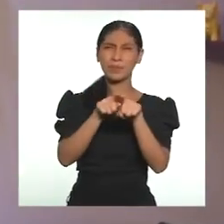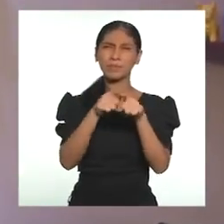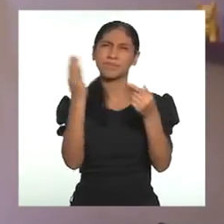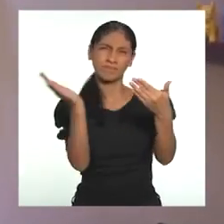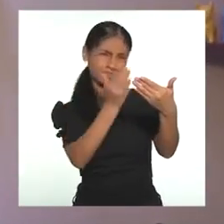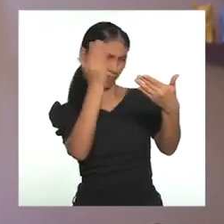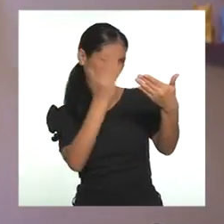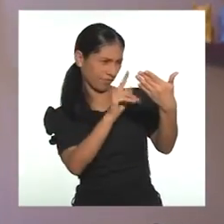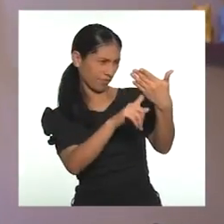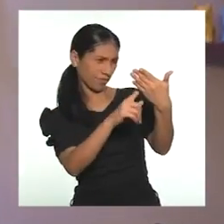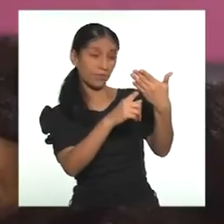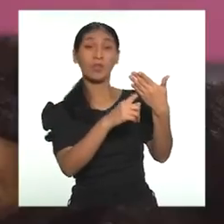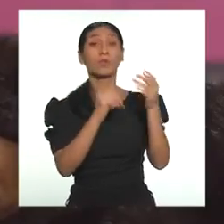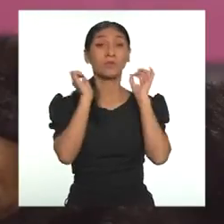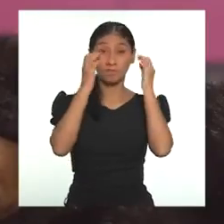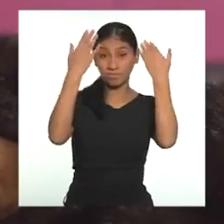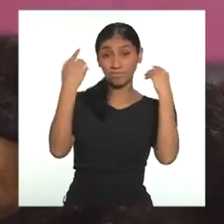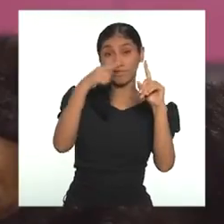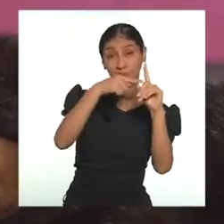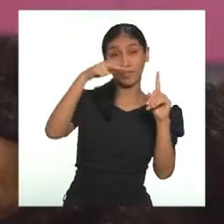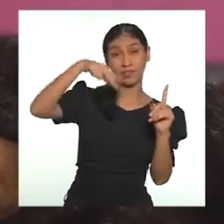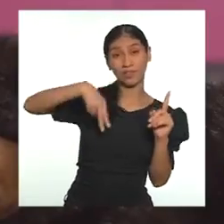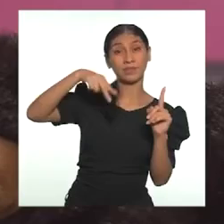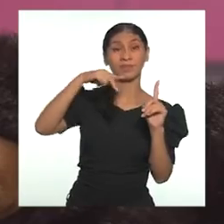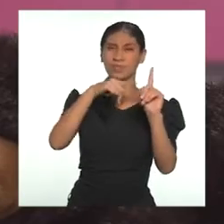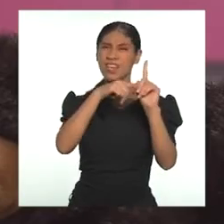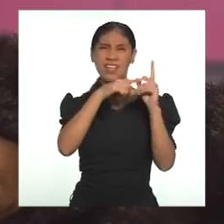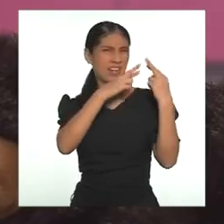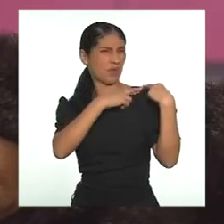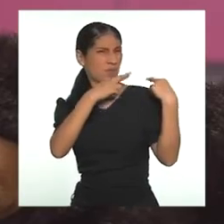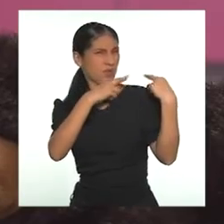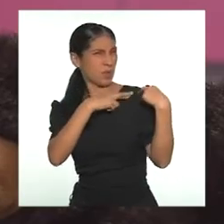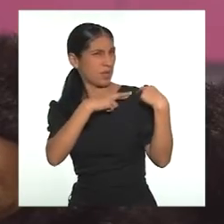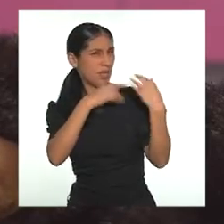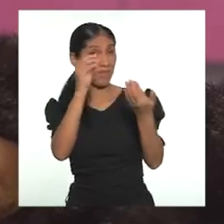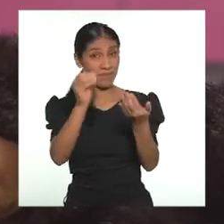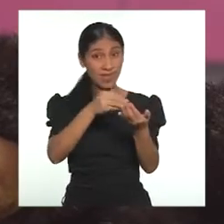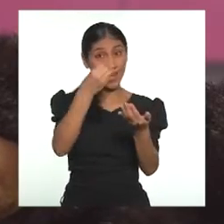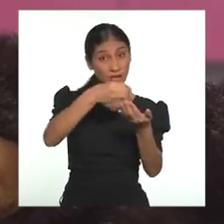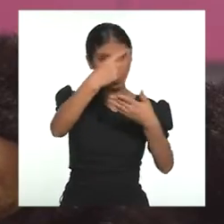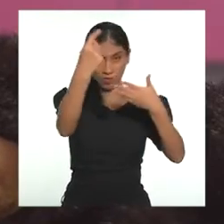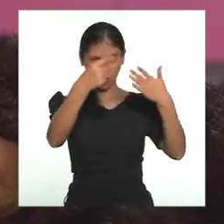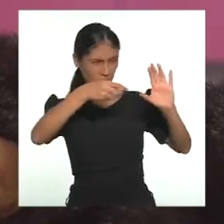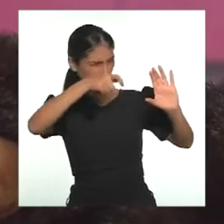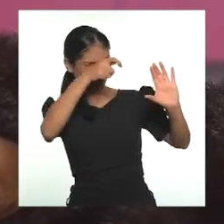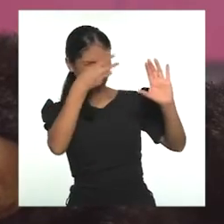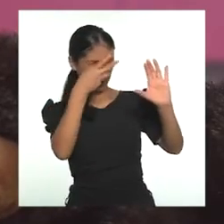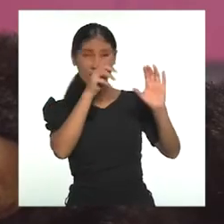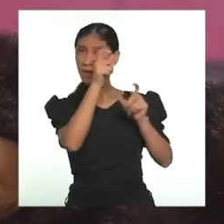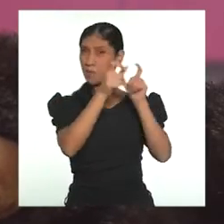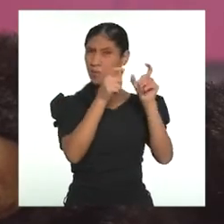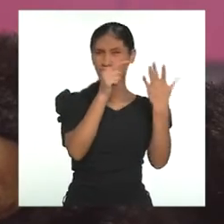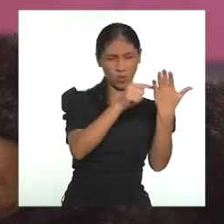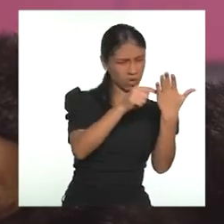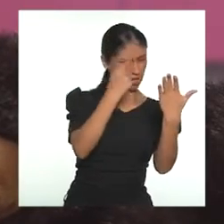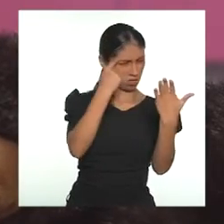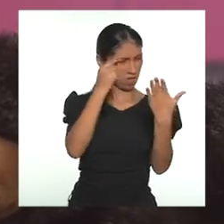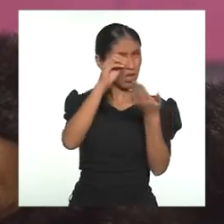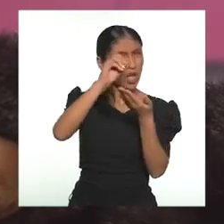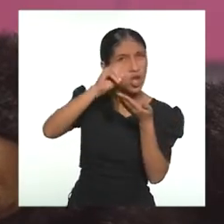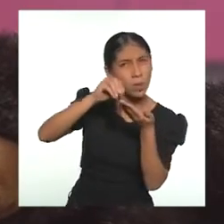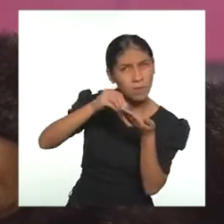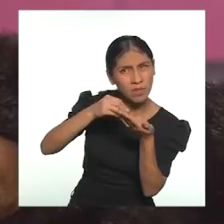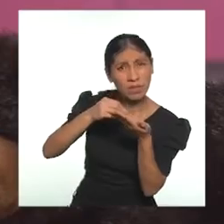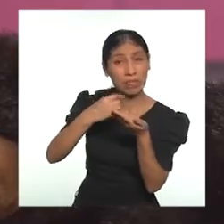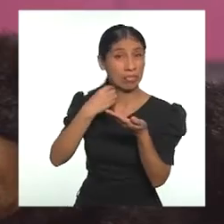También buscamos más información con la nutricionista. Sí, y vimos que cuando la comida se malogra, puede cambiar